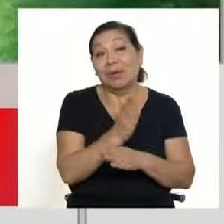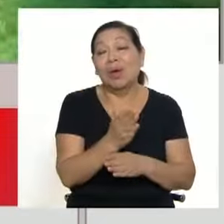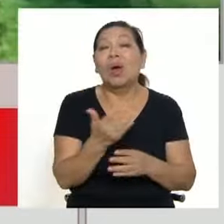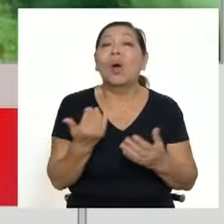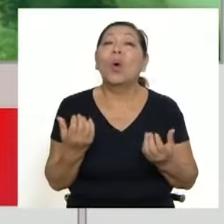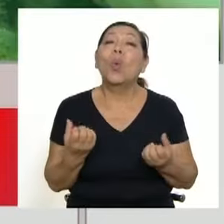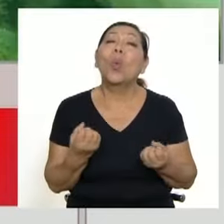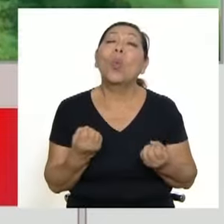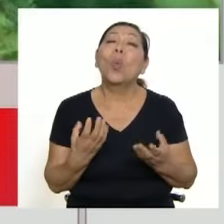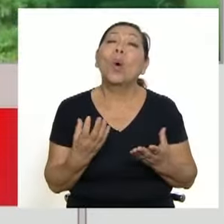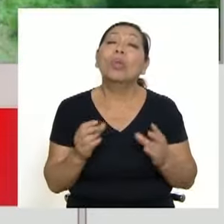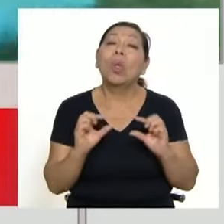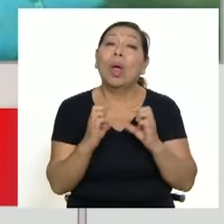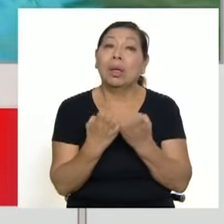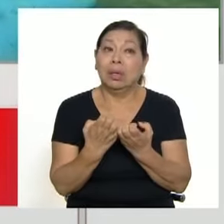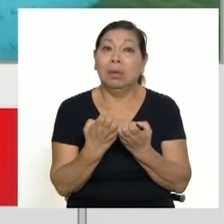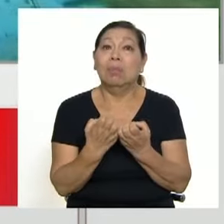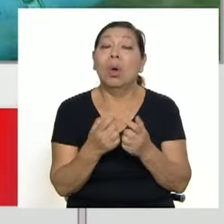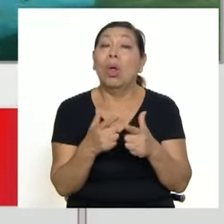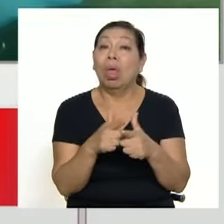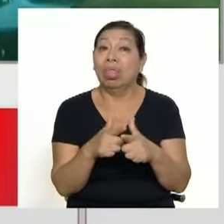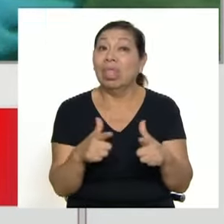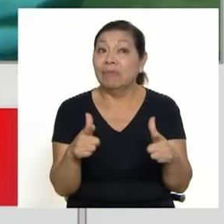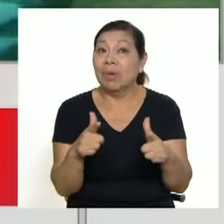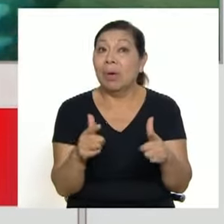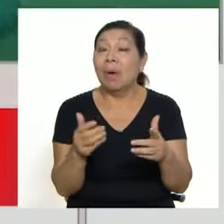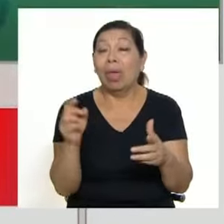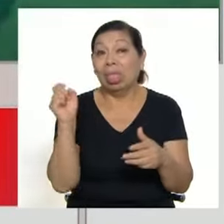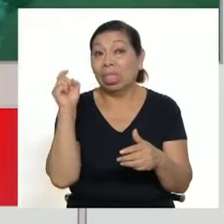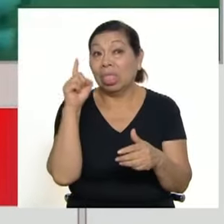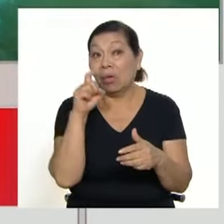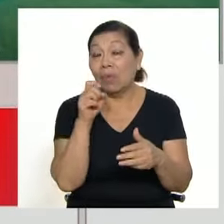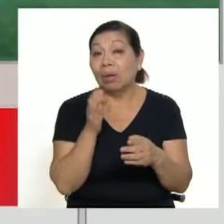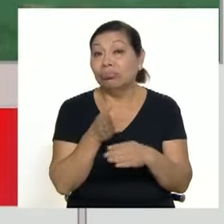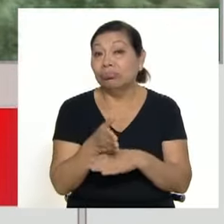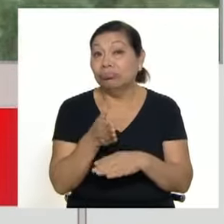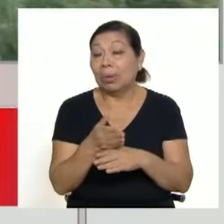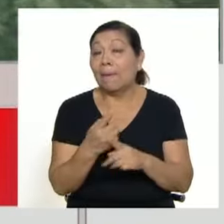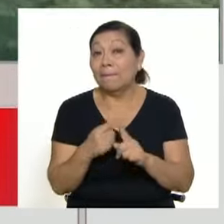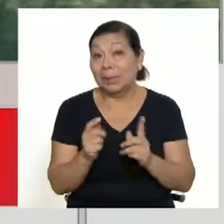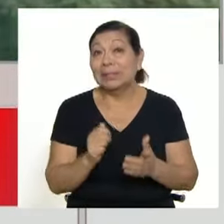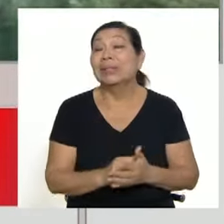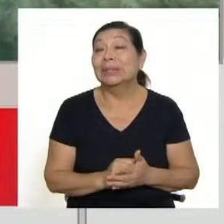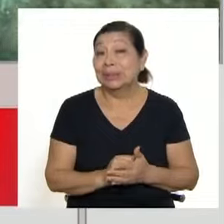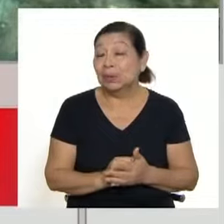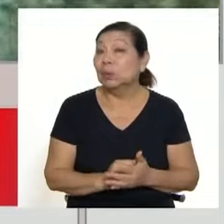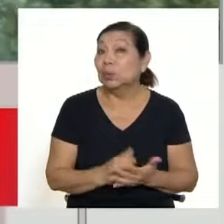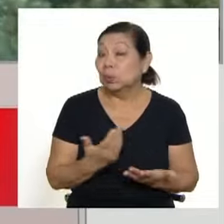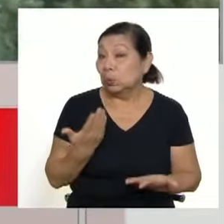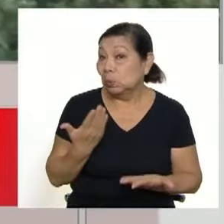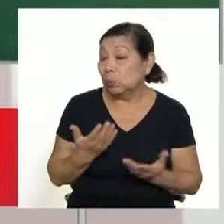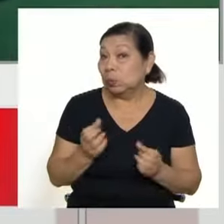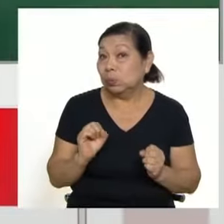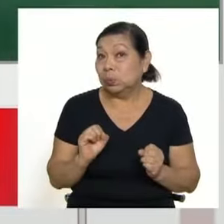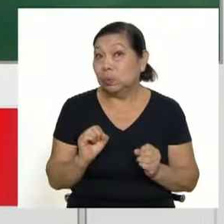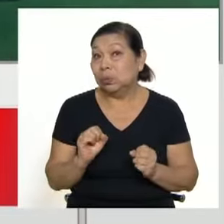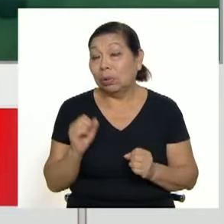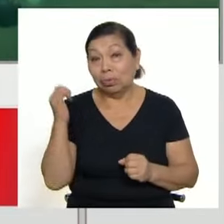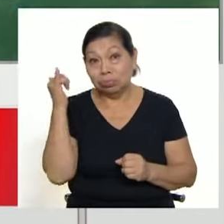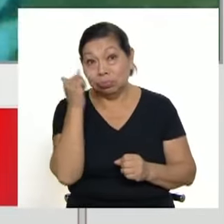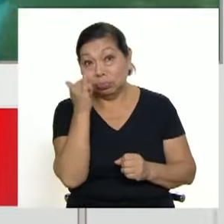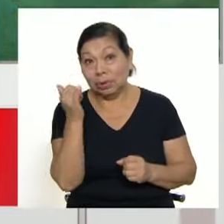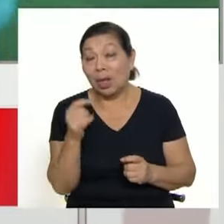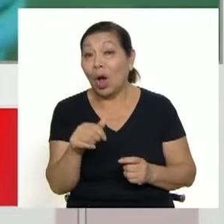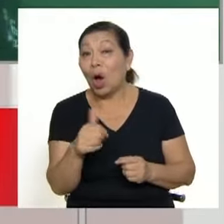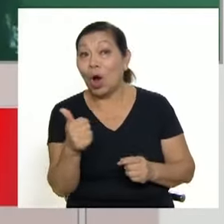actualmente cuántos son en tu equipo? Porque hay lugares, obviamente, mucho más complejos de poder acceder. Incluso te debe haber pasado que te toca ser de camarógrafo,